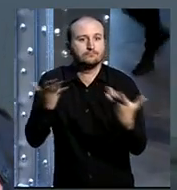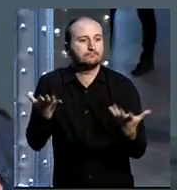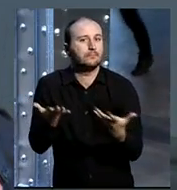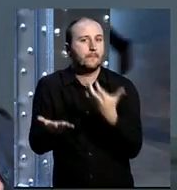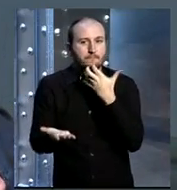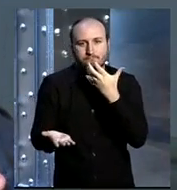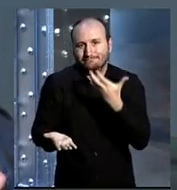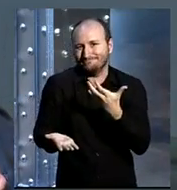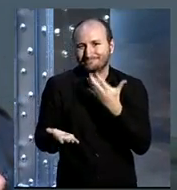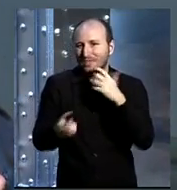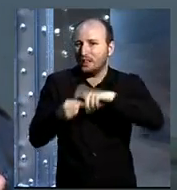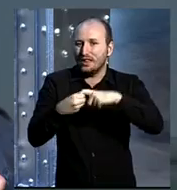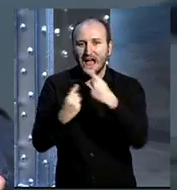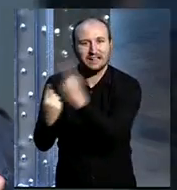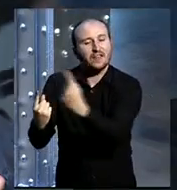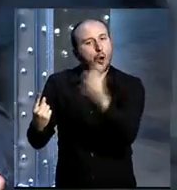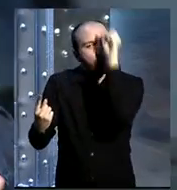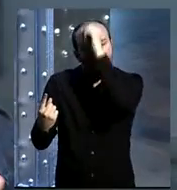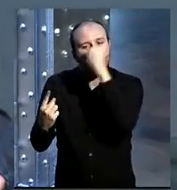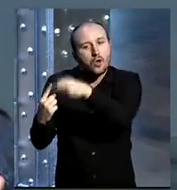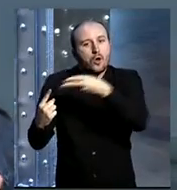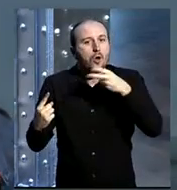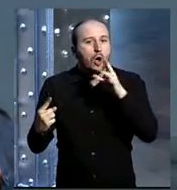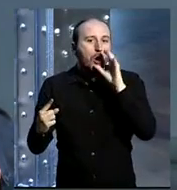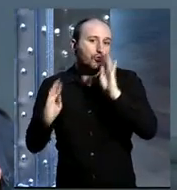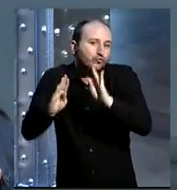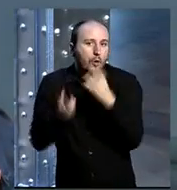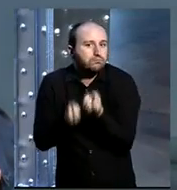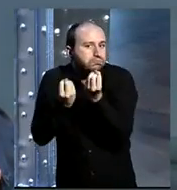digamos, dando sus puntos de vista, ¿no? Y en tercer